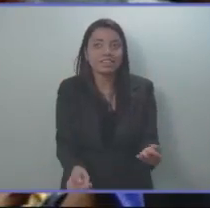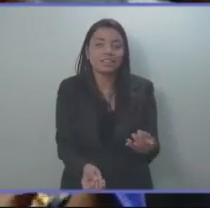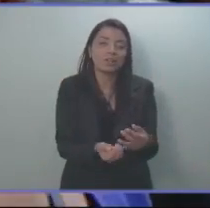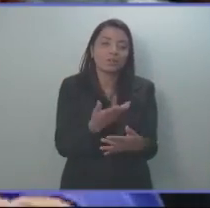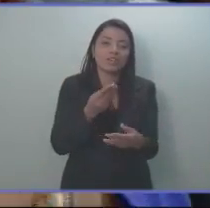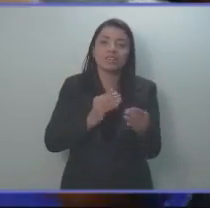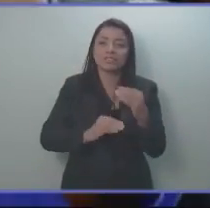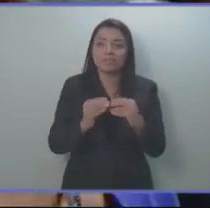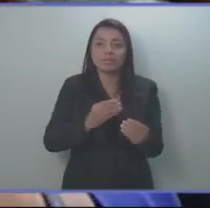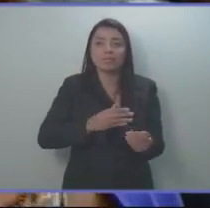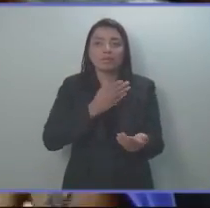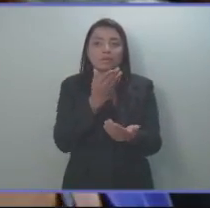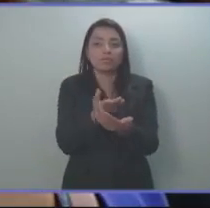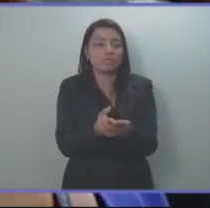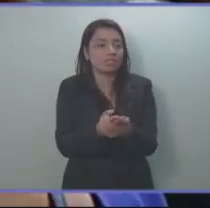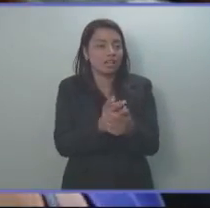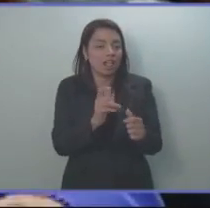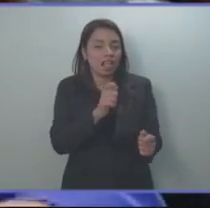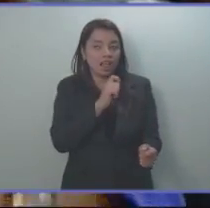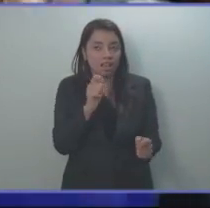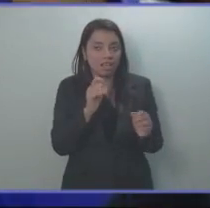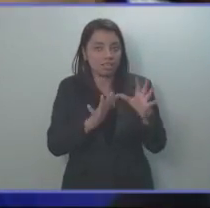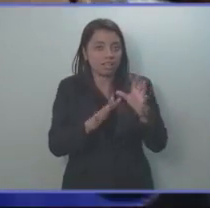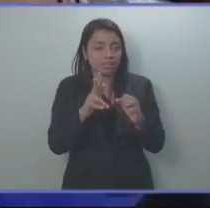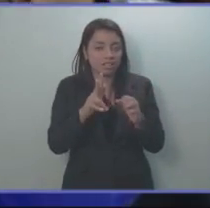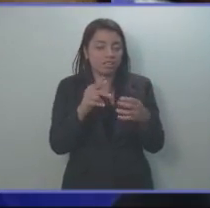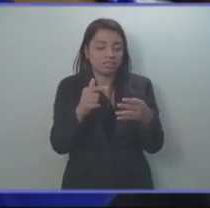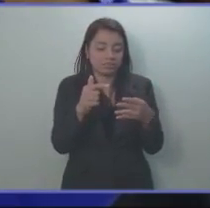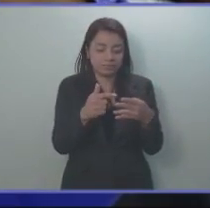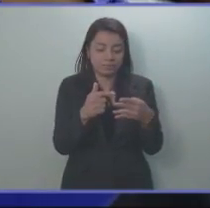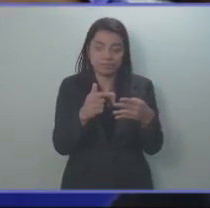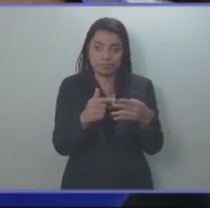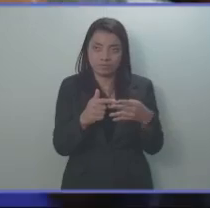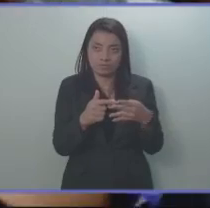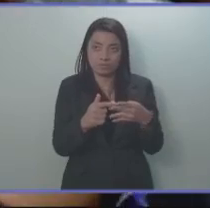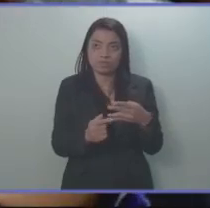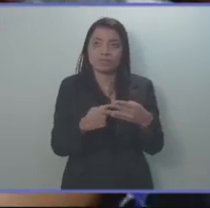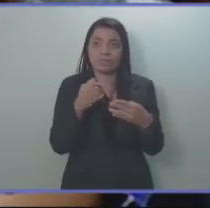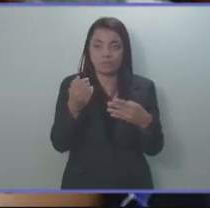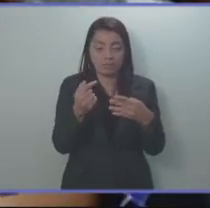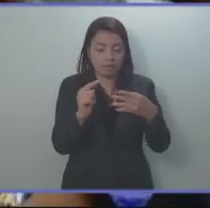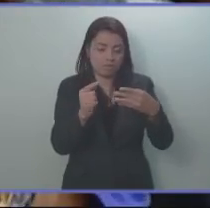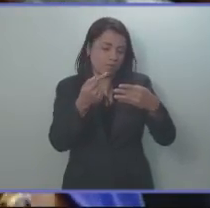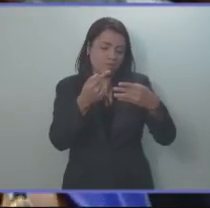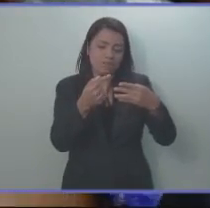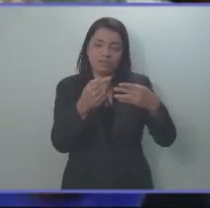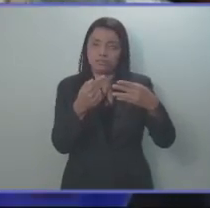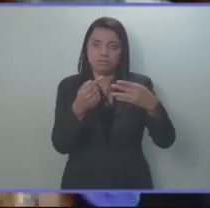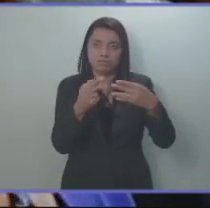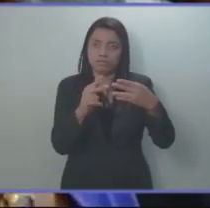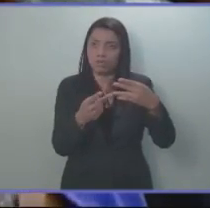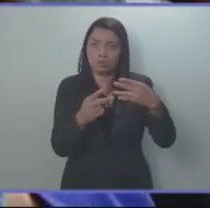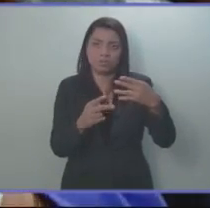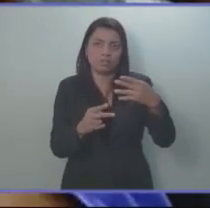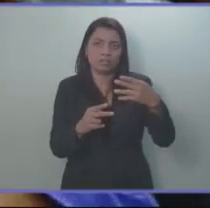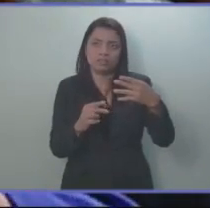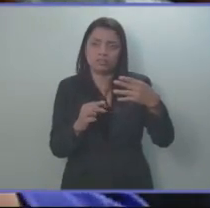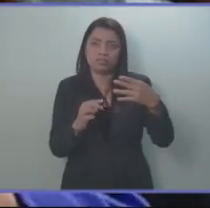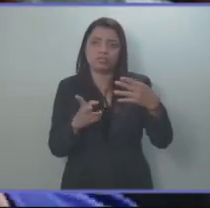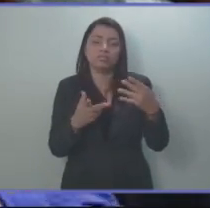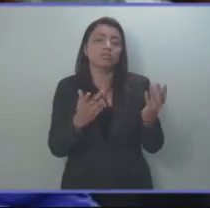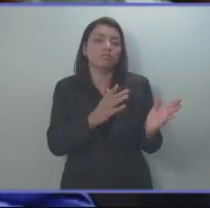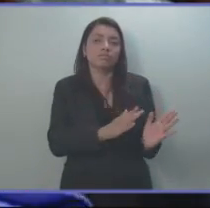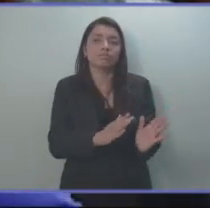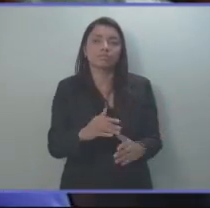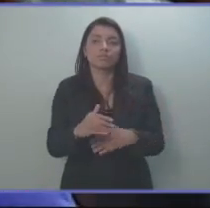propuesta, que la pieza 13 se coloque, sea en primera o en segunda, en la